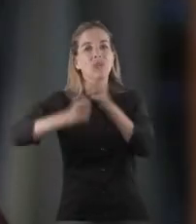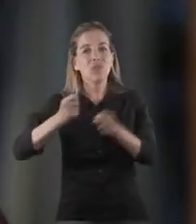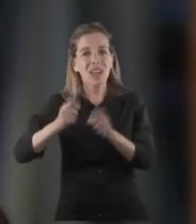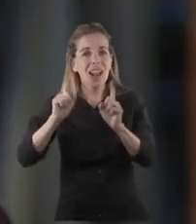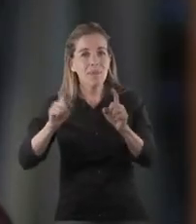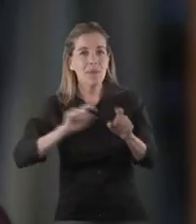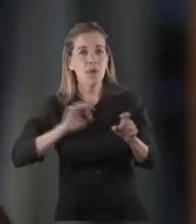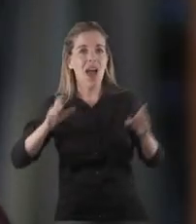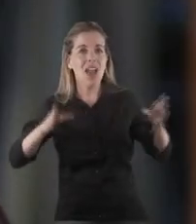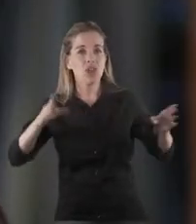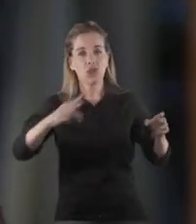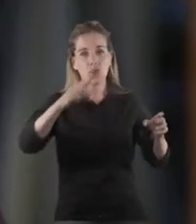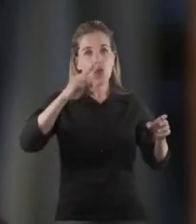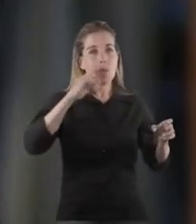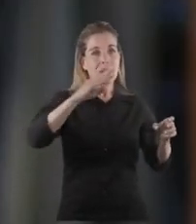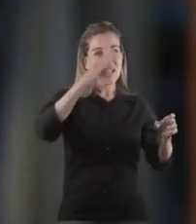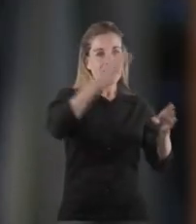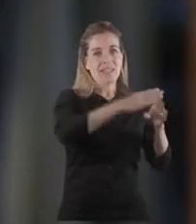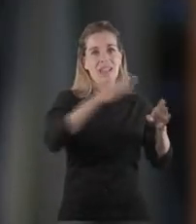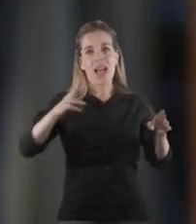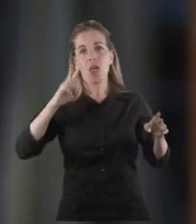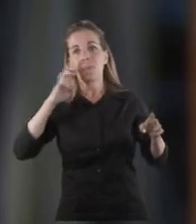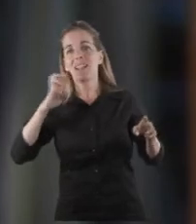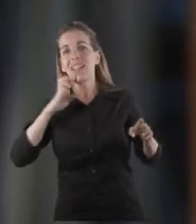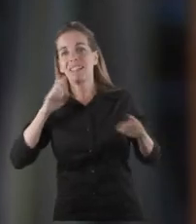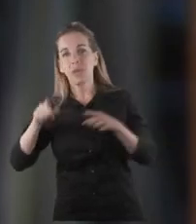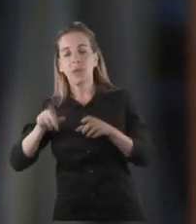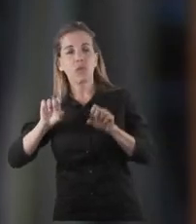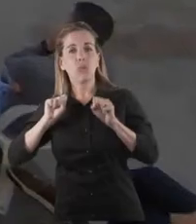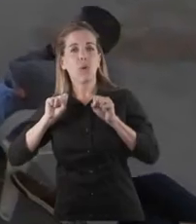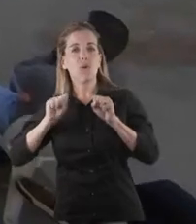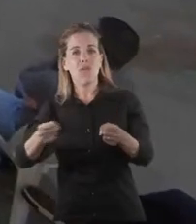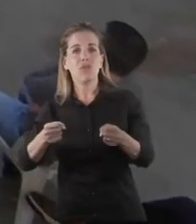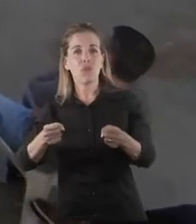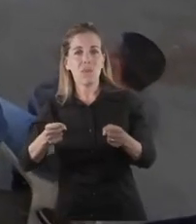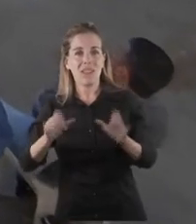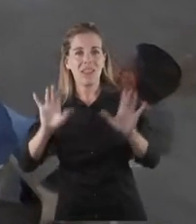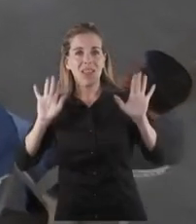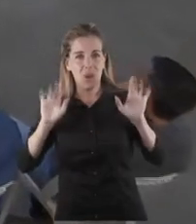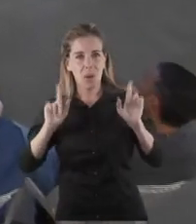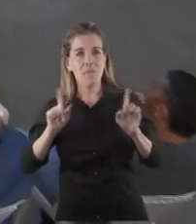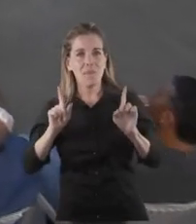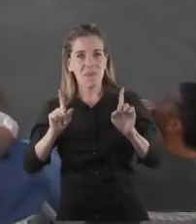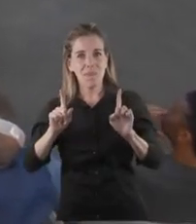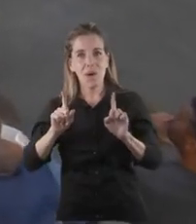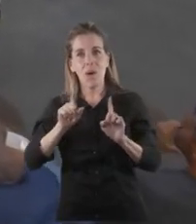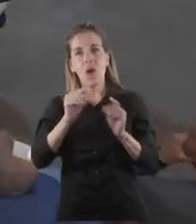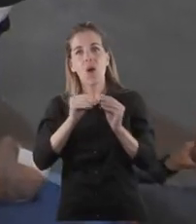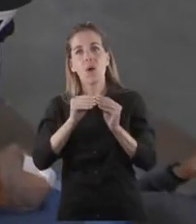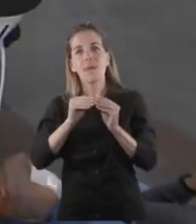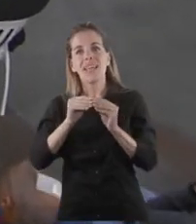2019. Por eso agarro el concepto de Orlando. La memoria.